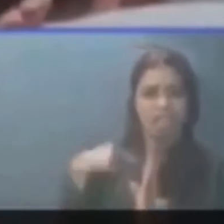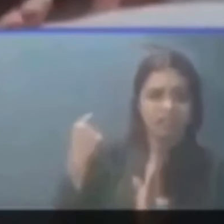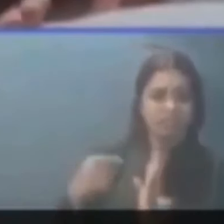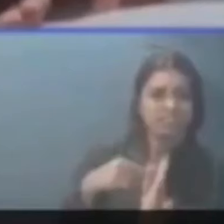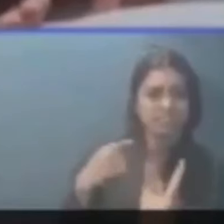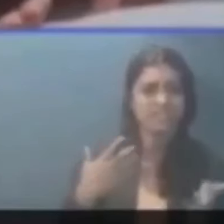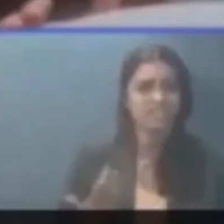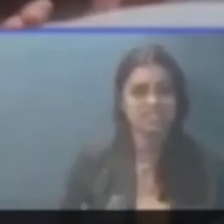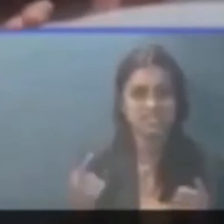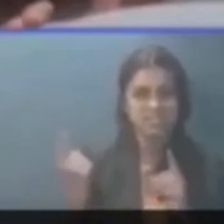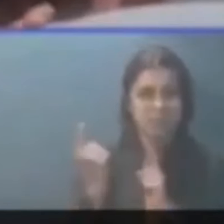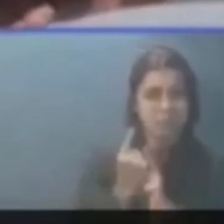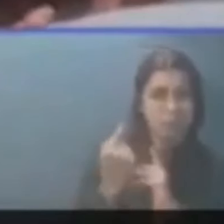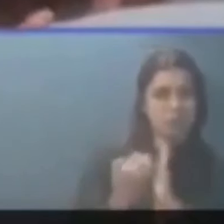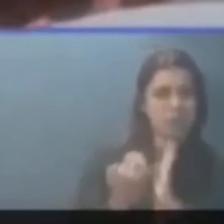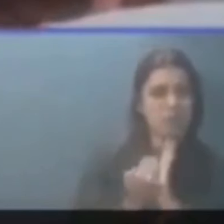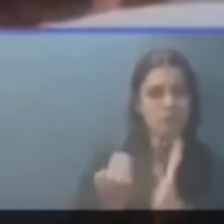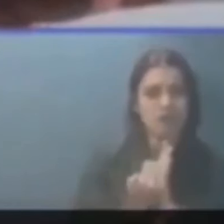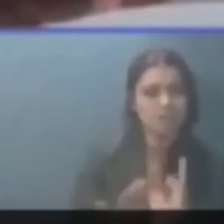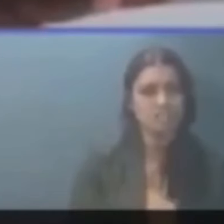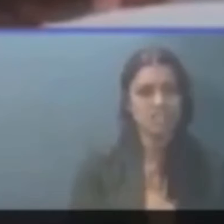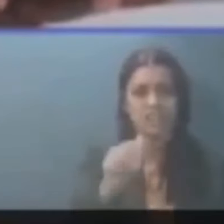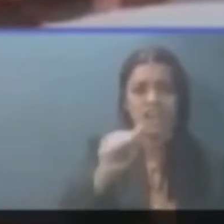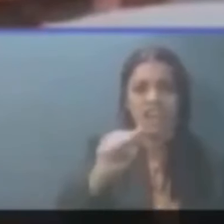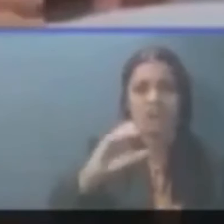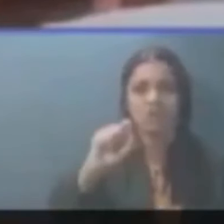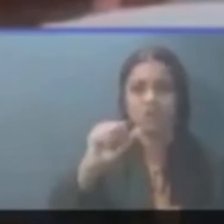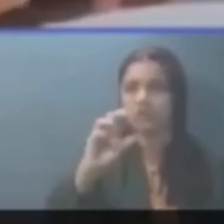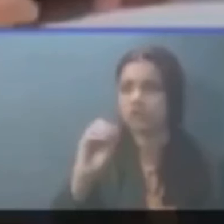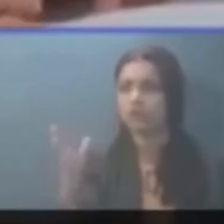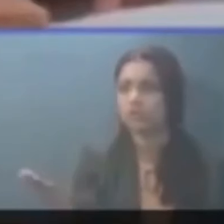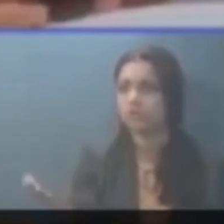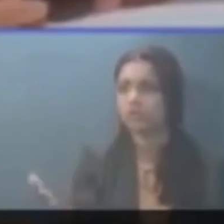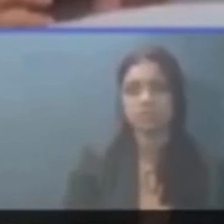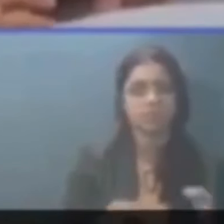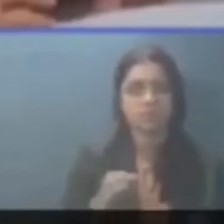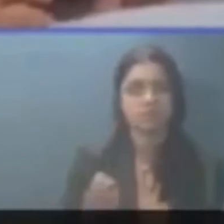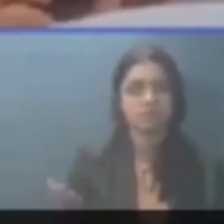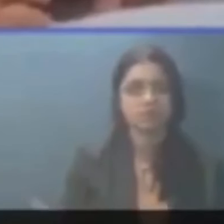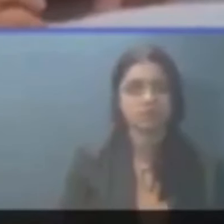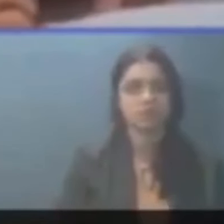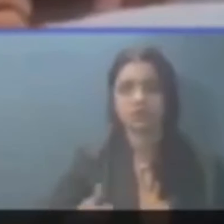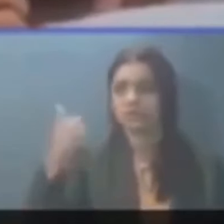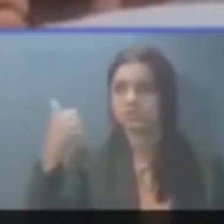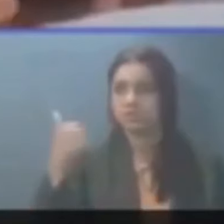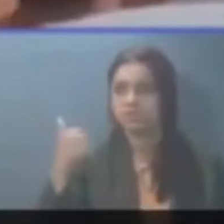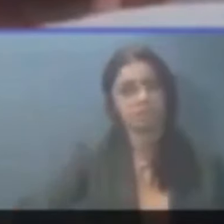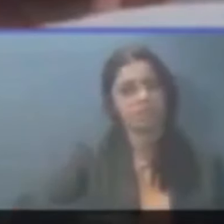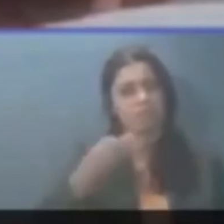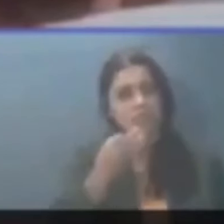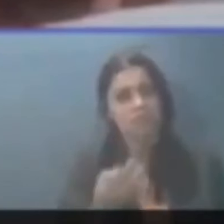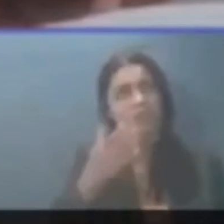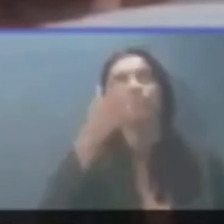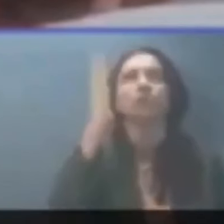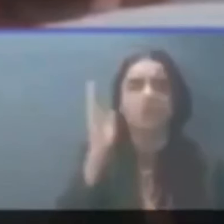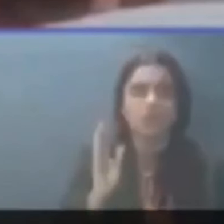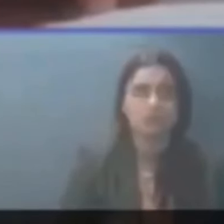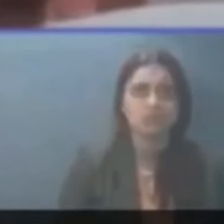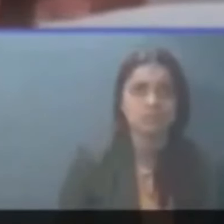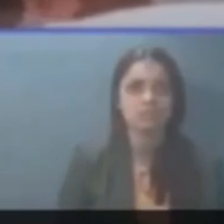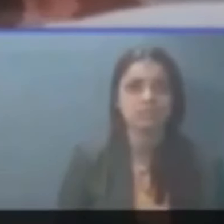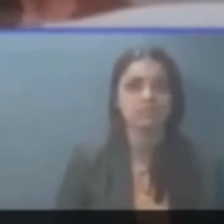Bien, amigos, y por cierto, al final de todo, la comisión no llegó a nada. Como siempre, le gusta sentarse, perder el